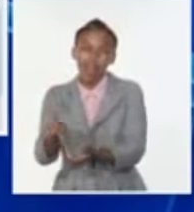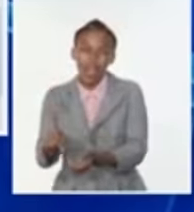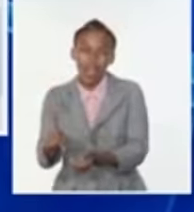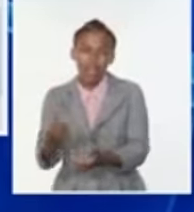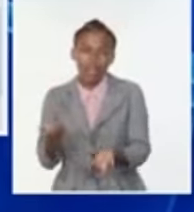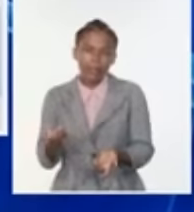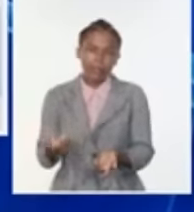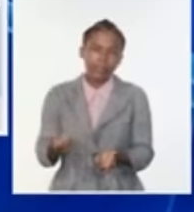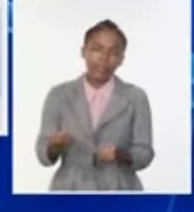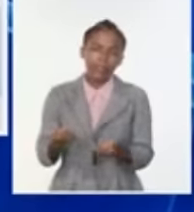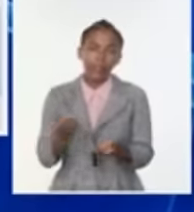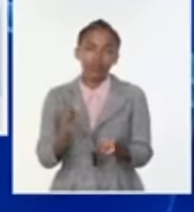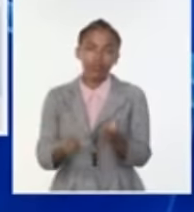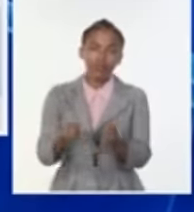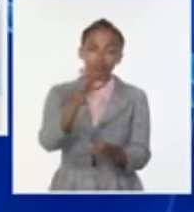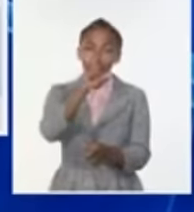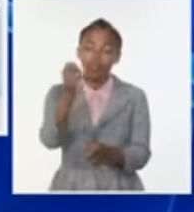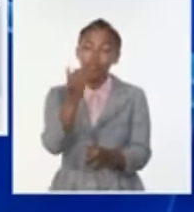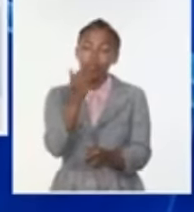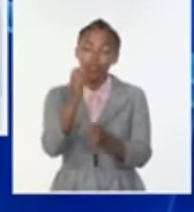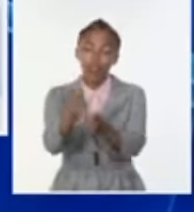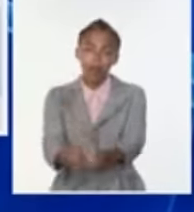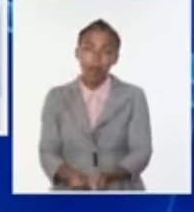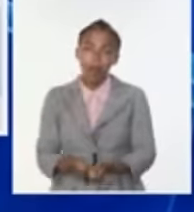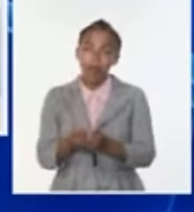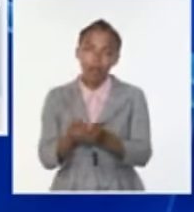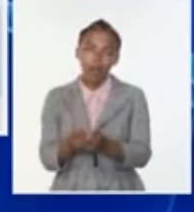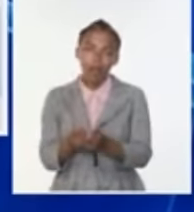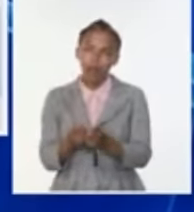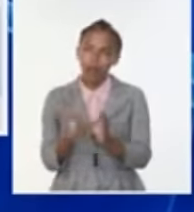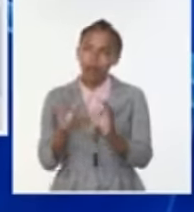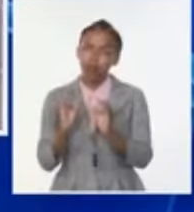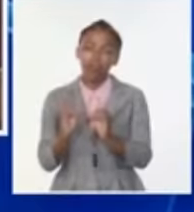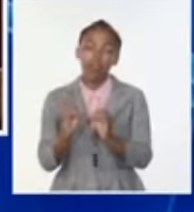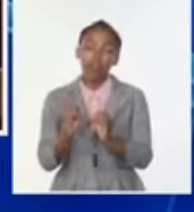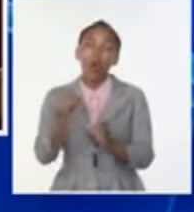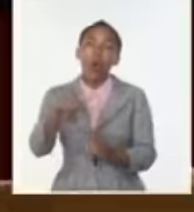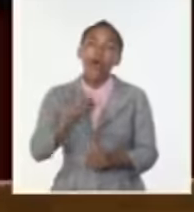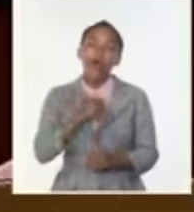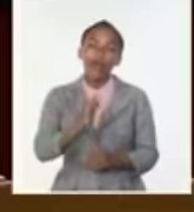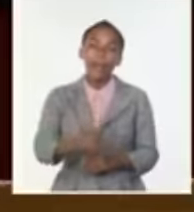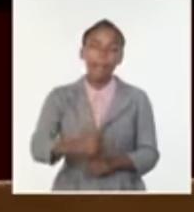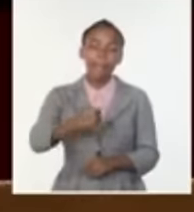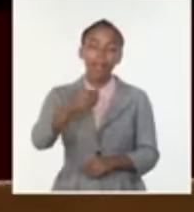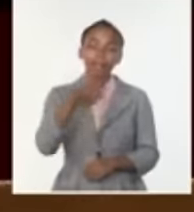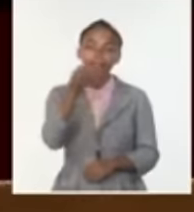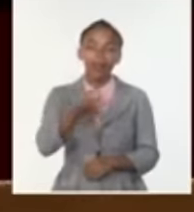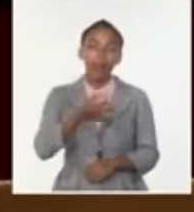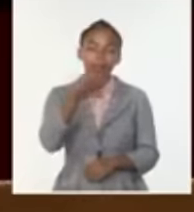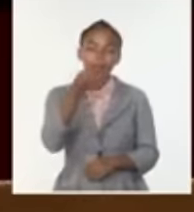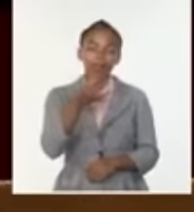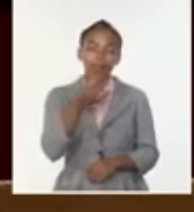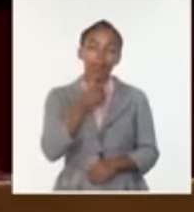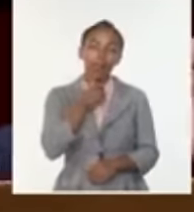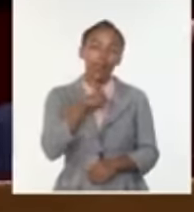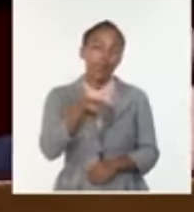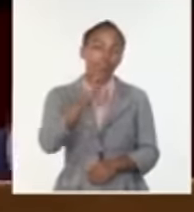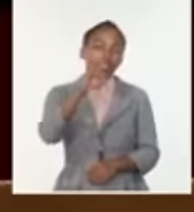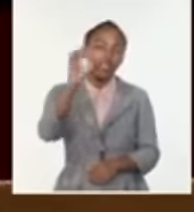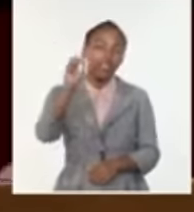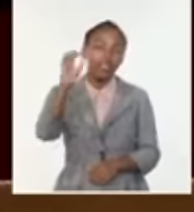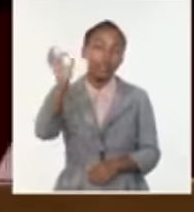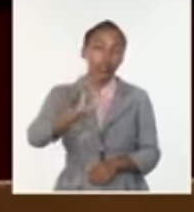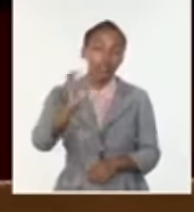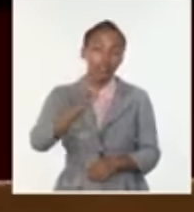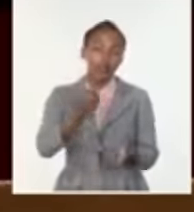El mercado agropecuario, el presidente varias veces se ha referido a ello, el 70% del ingreso de la población es para